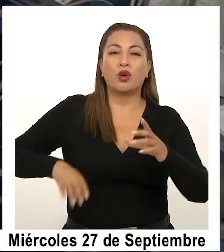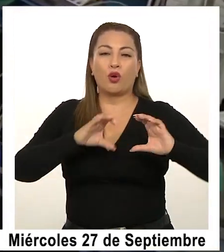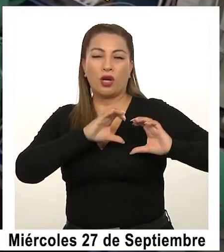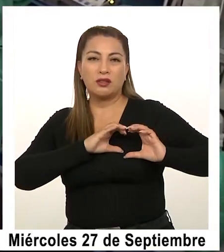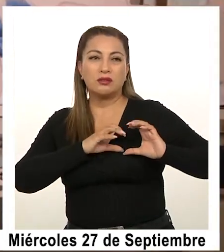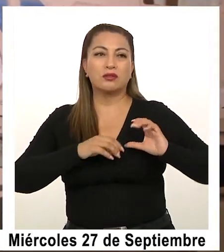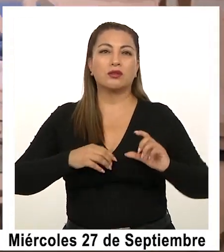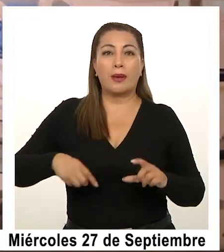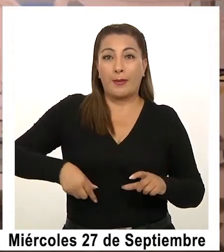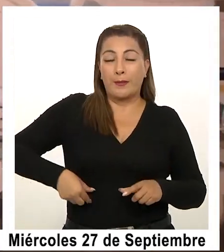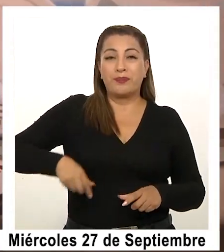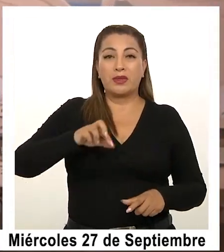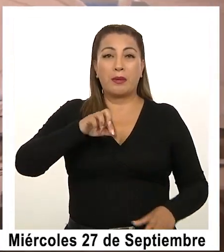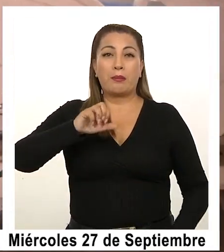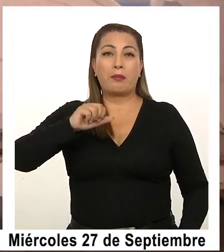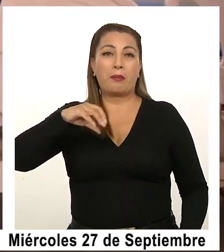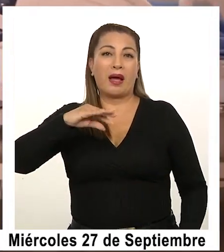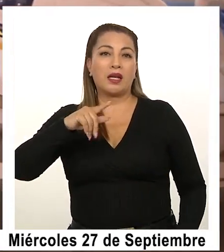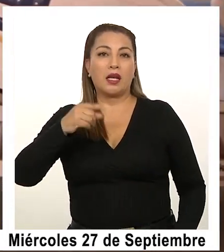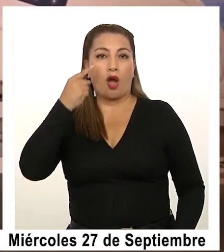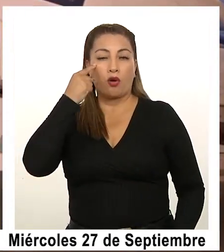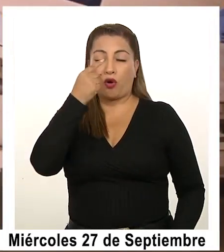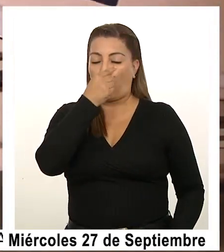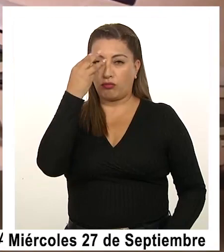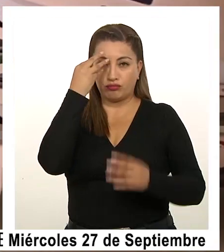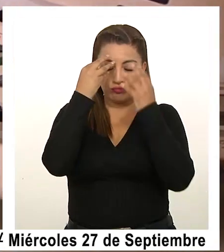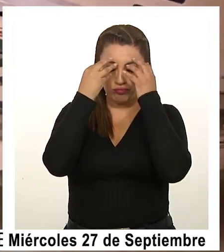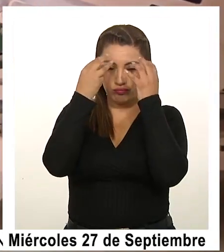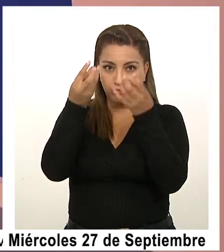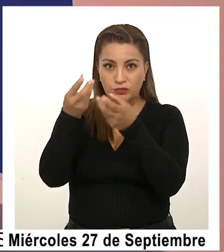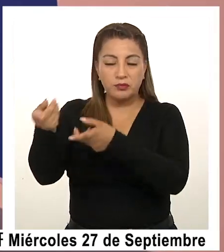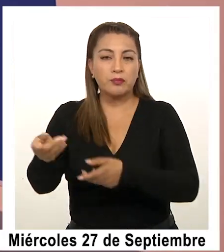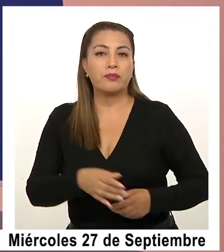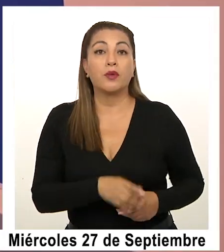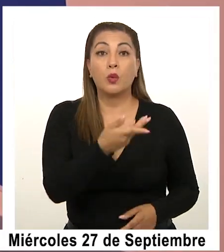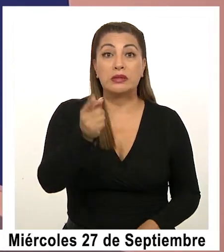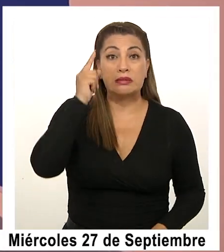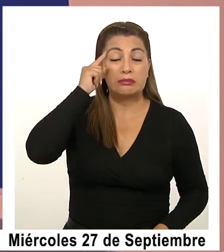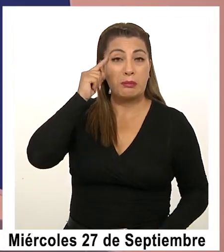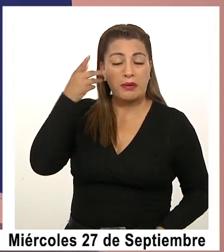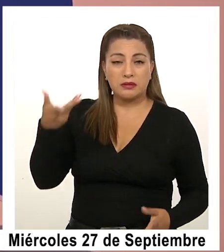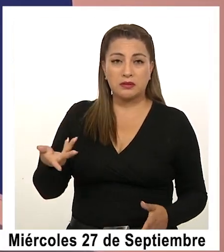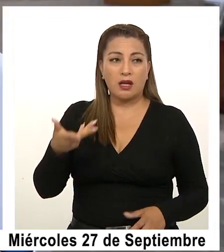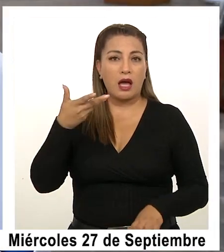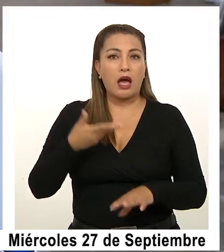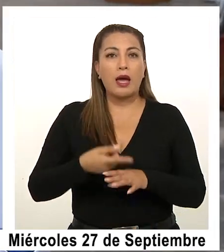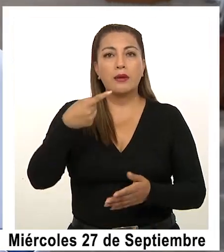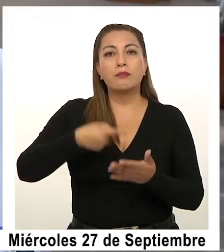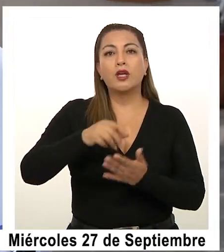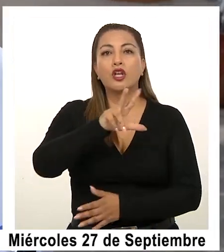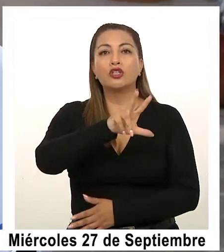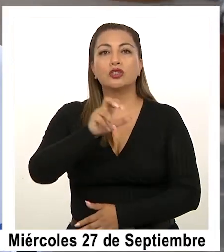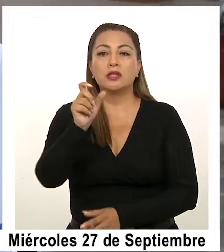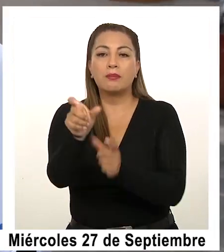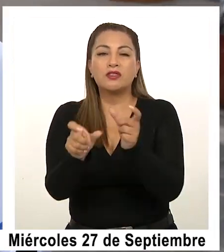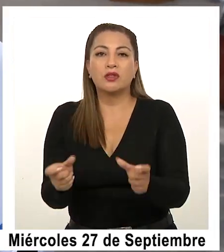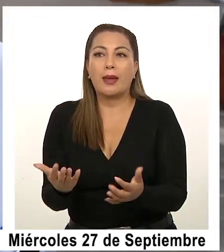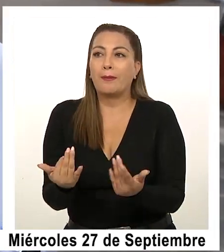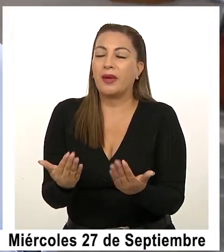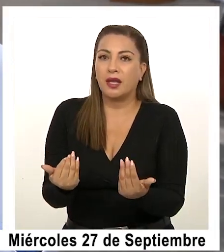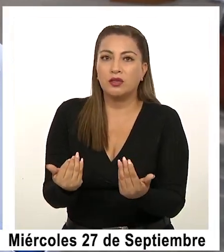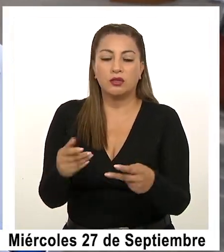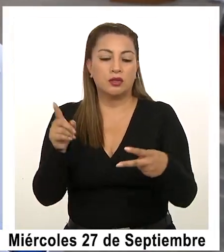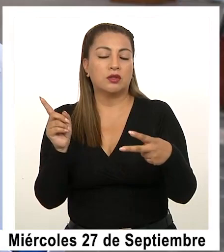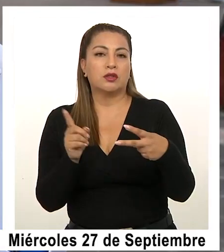corazón, páncreas y córneas. Si usted considera que en este momento hay 1.800 pacientes esperando un riñón,